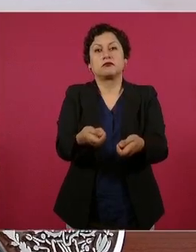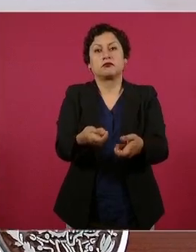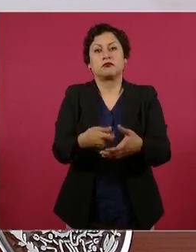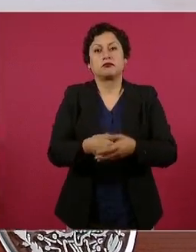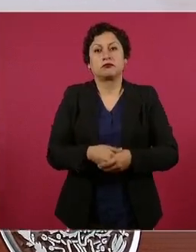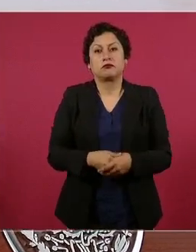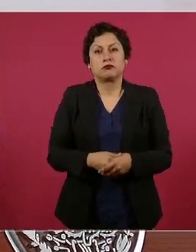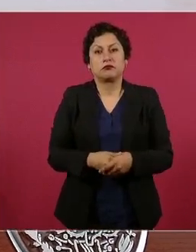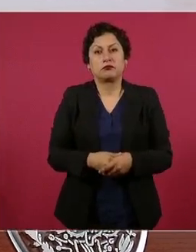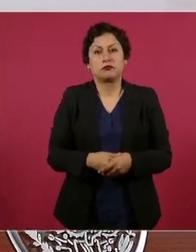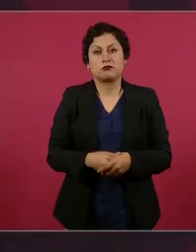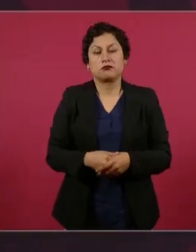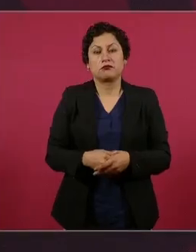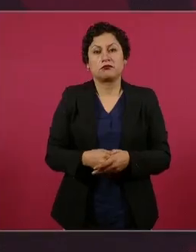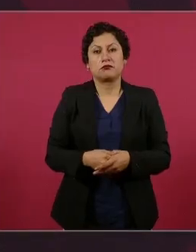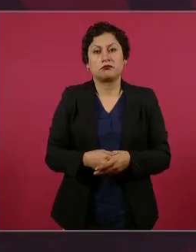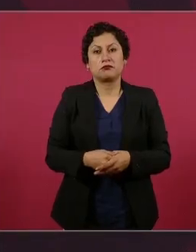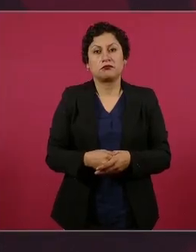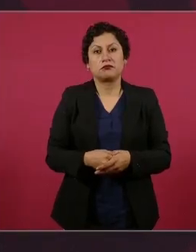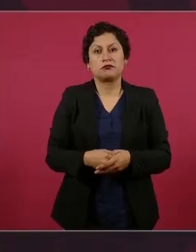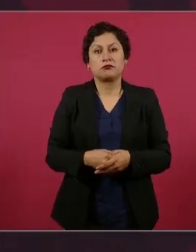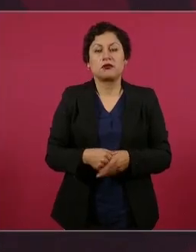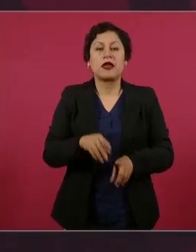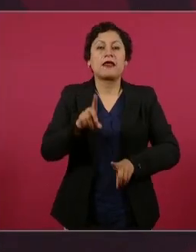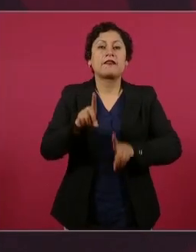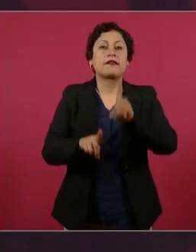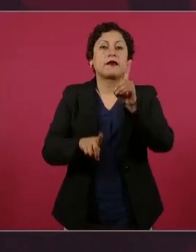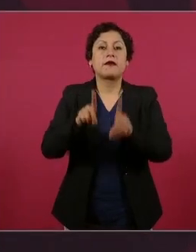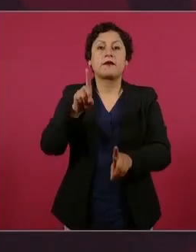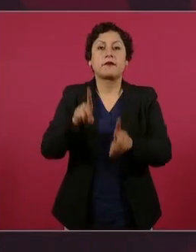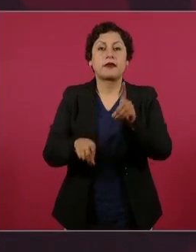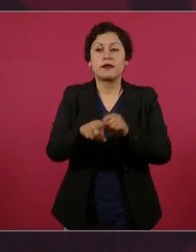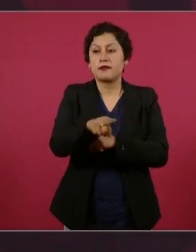llevarán a cabo a partir de la antigüedad,